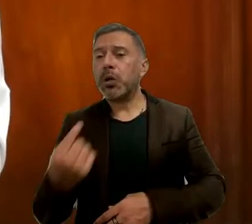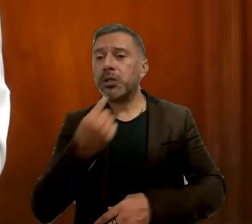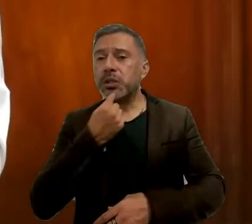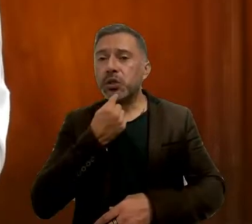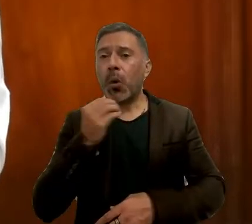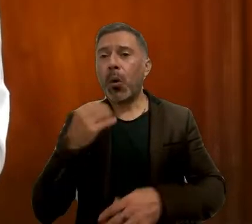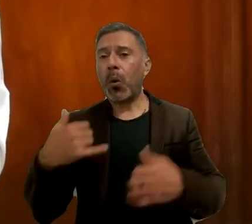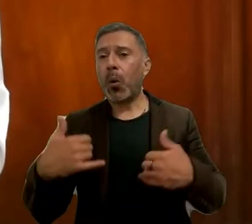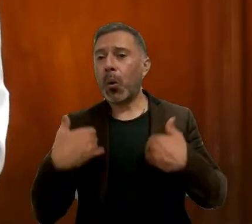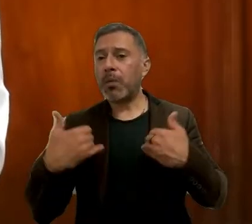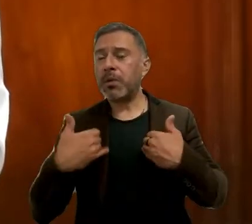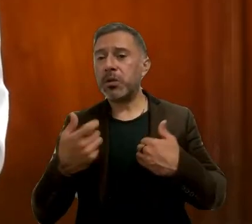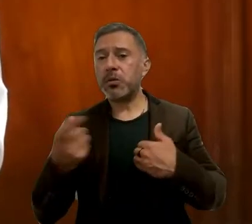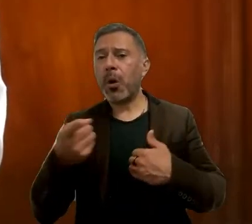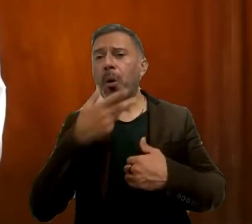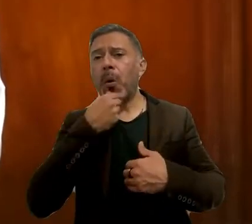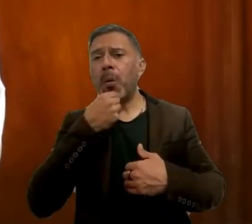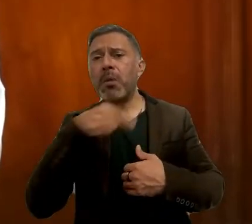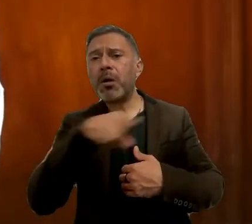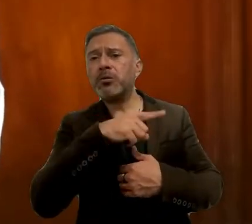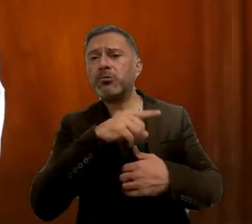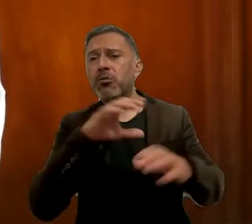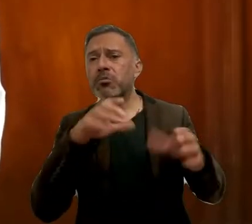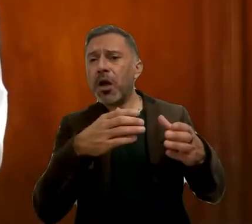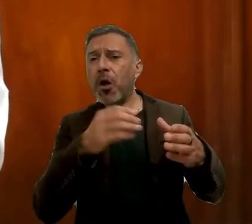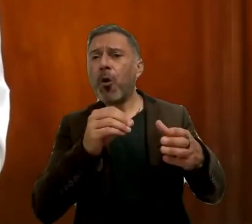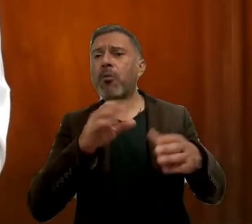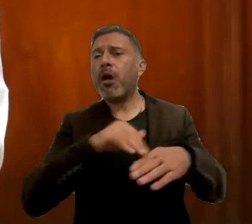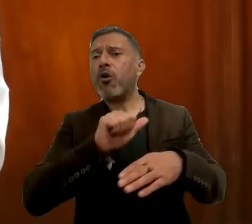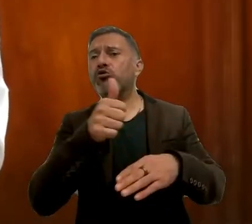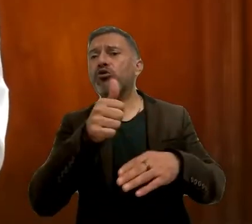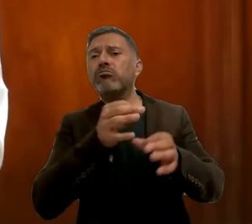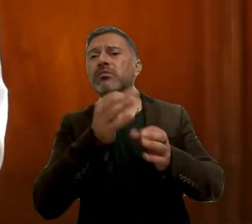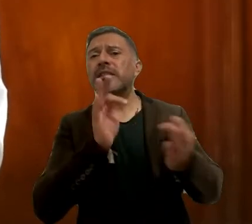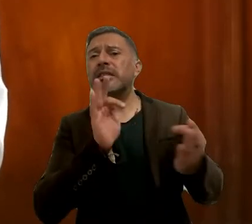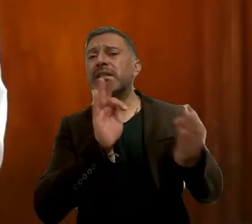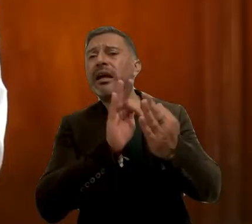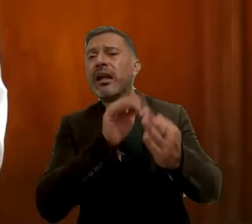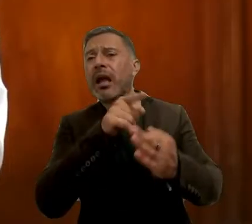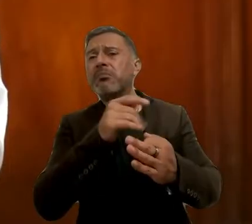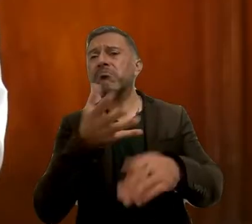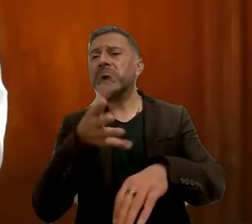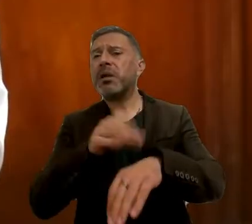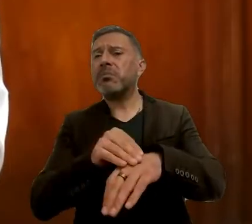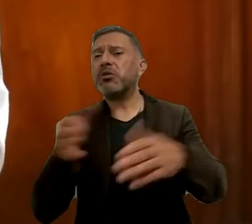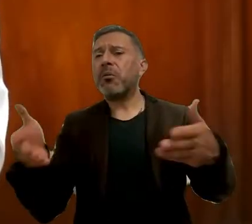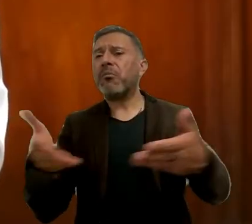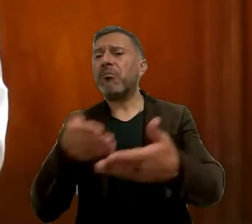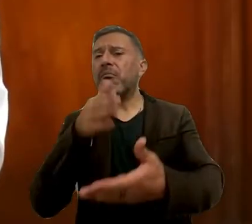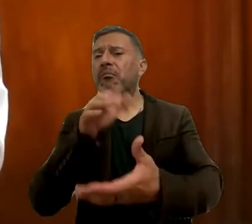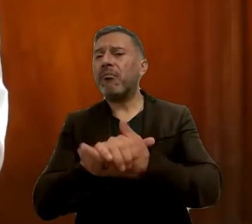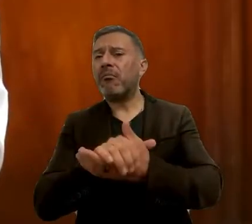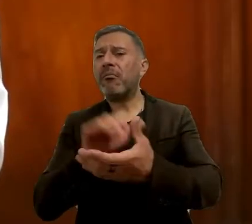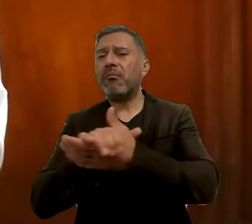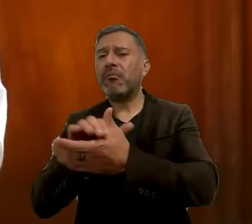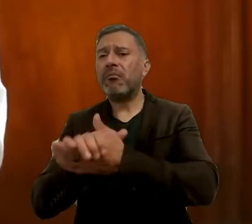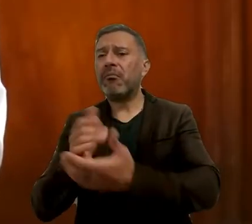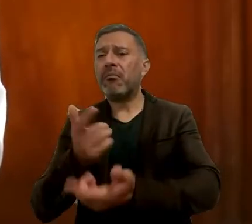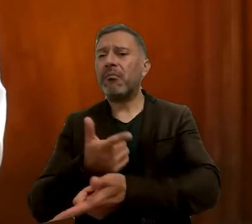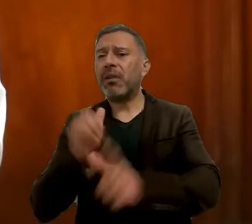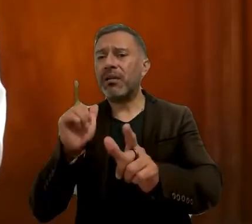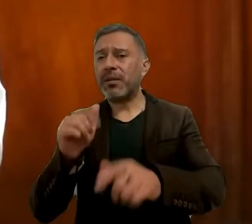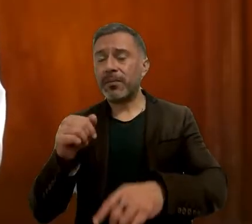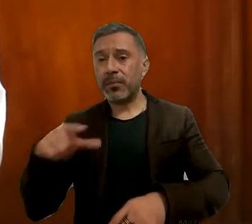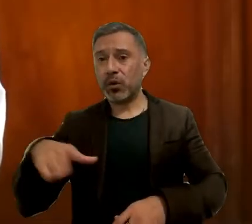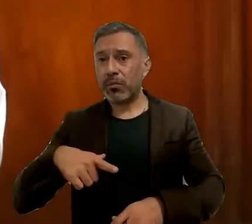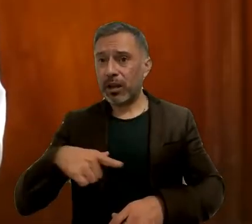adolescencia, con hombres de su misma comunidad o de otras cercanas. El Estado tiene la obligación de actuar